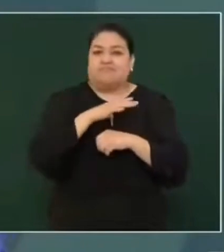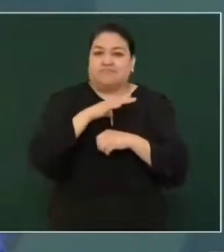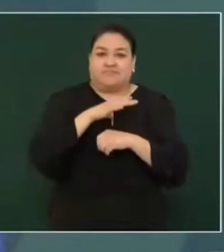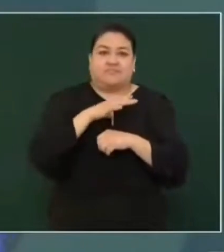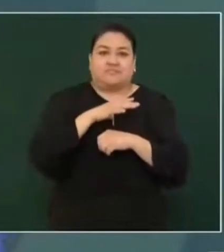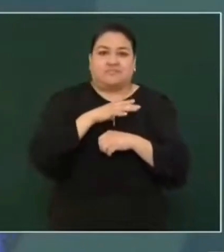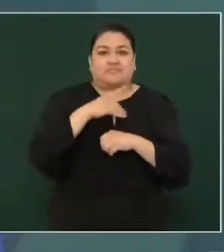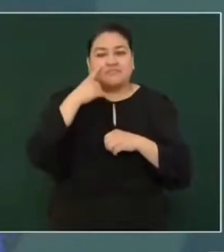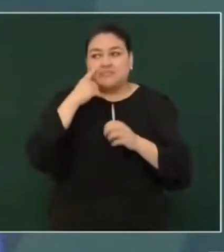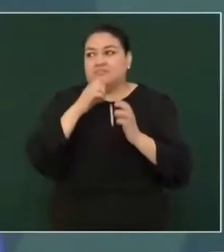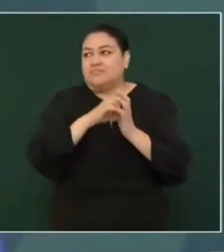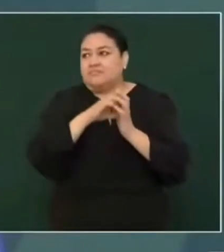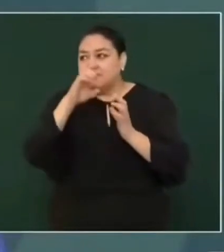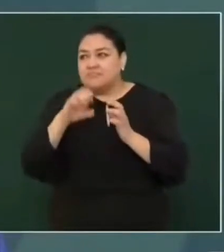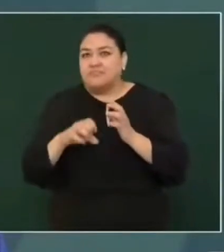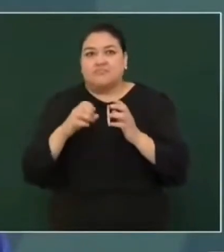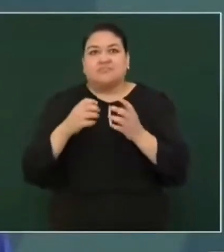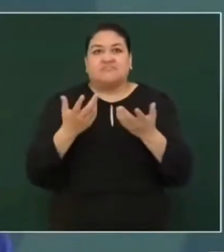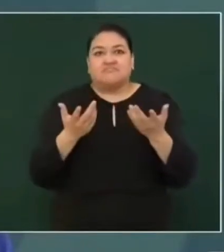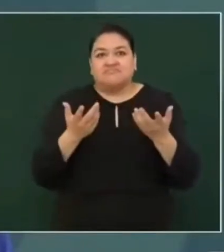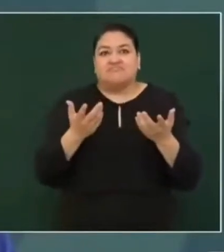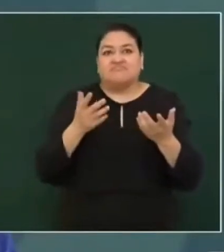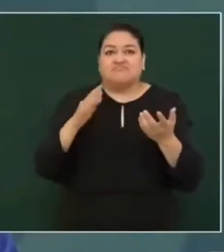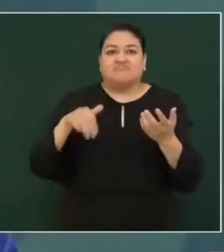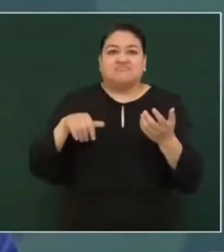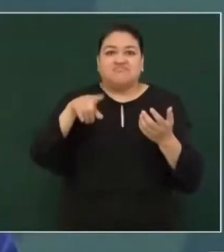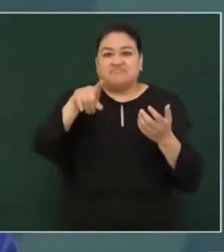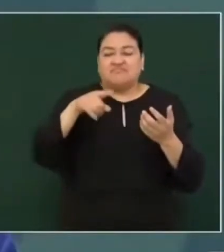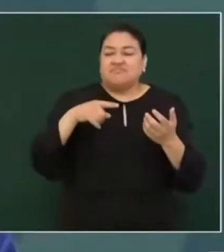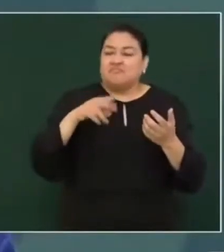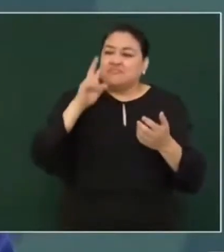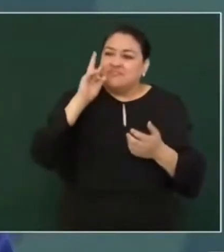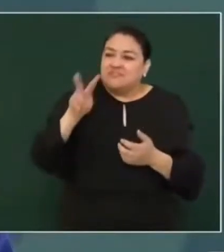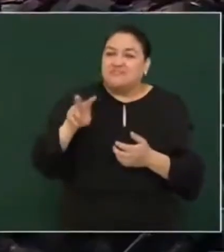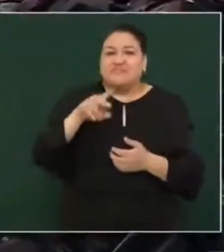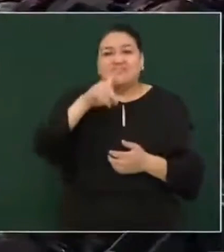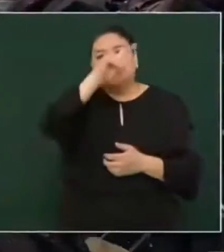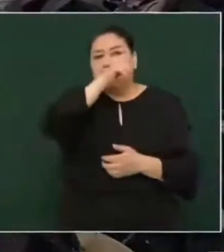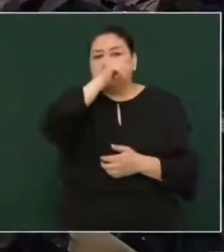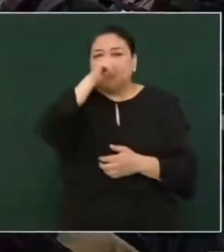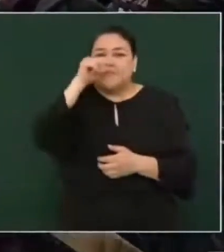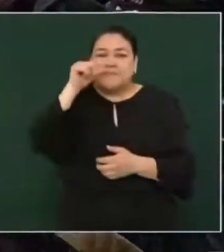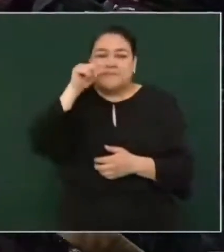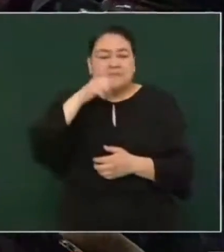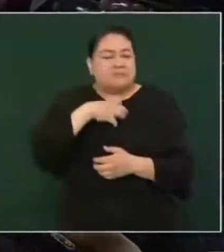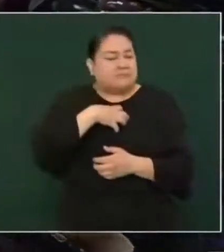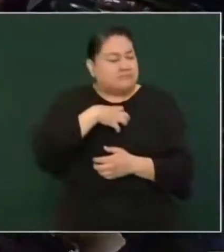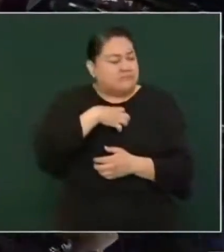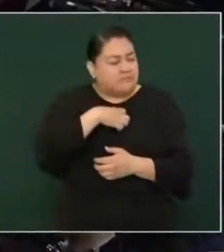es esto que nos dolió tanto de Ciudad Juárez,